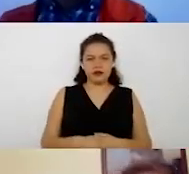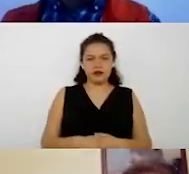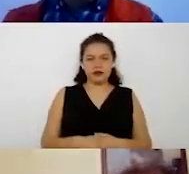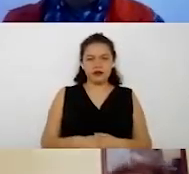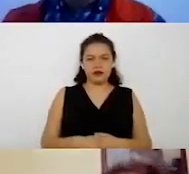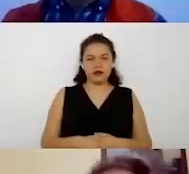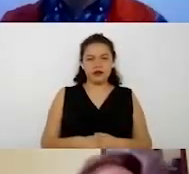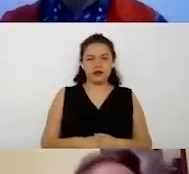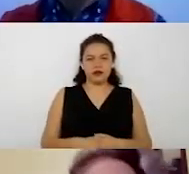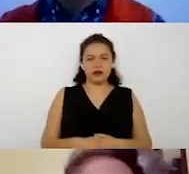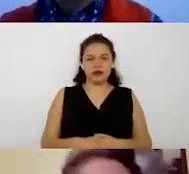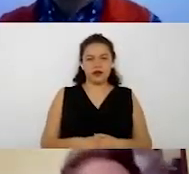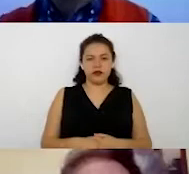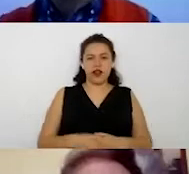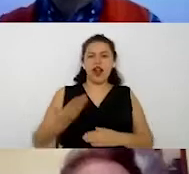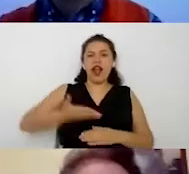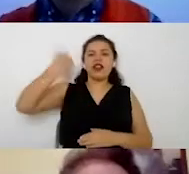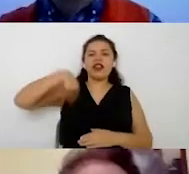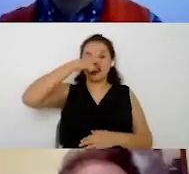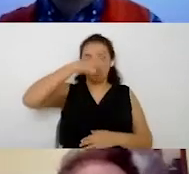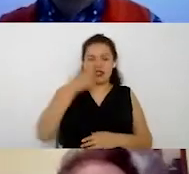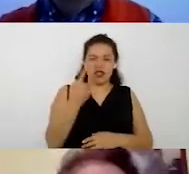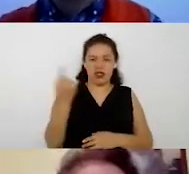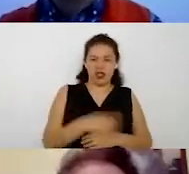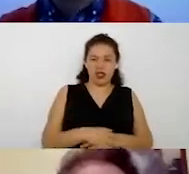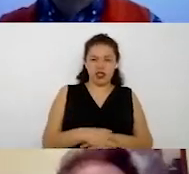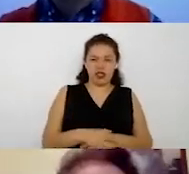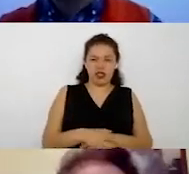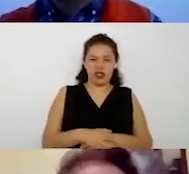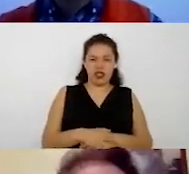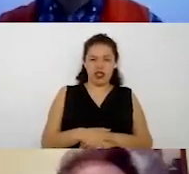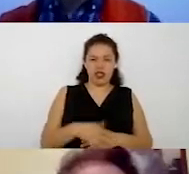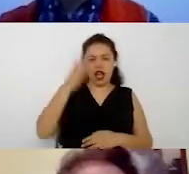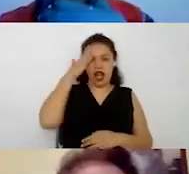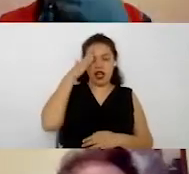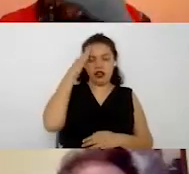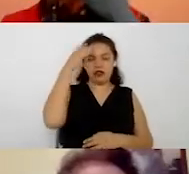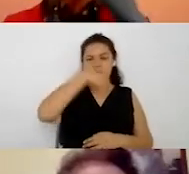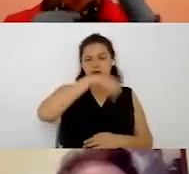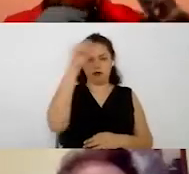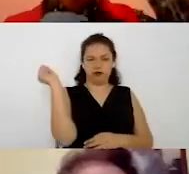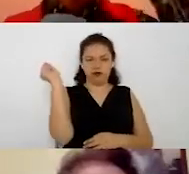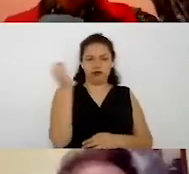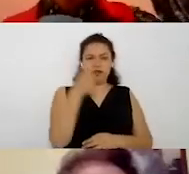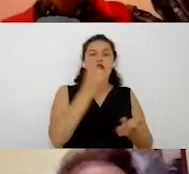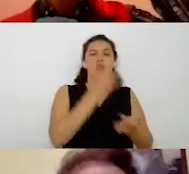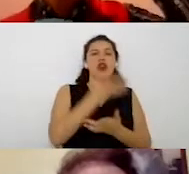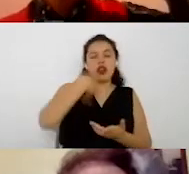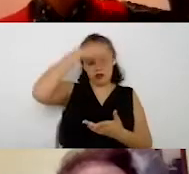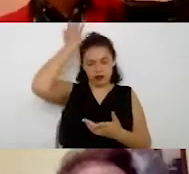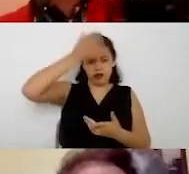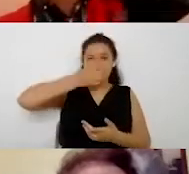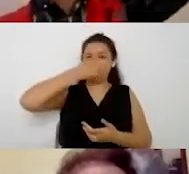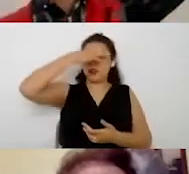¿Qué es lo que nos comentaban antes? Reclinar la cabeza hacia atrás. ¿Qué es lo que decían? Ah, pues nada más agárrate aquí,